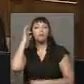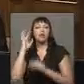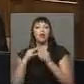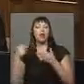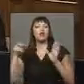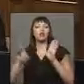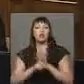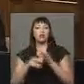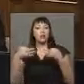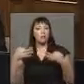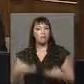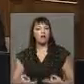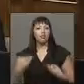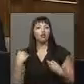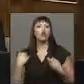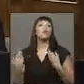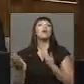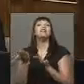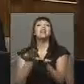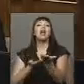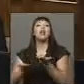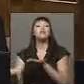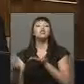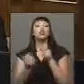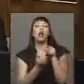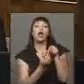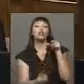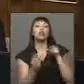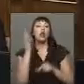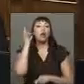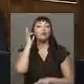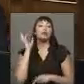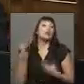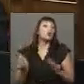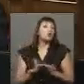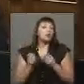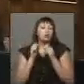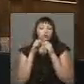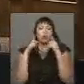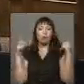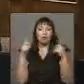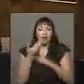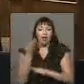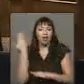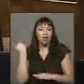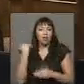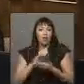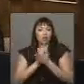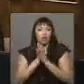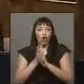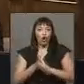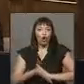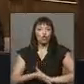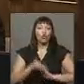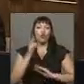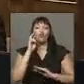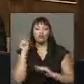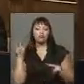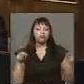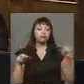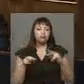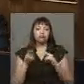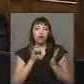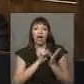legitimada, como fue el Servicio Nacional de la Mujer, que ante la sorpresa de todos visibilizó e incluyó en la